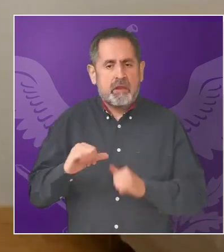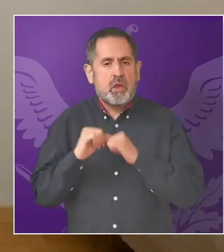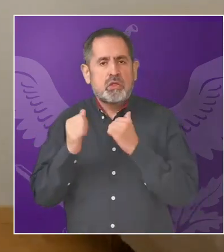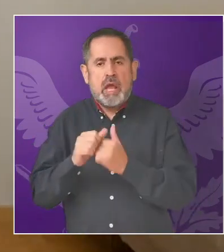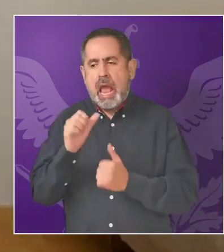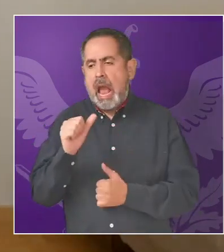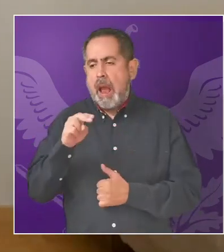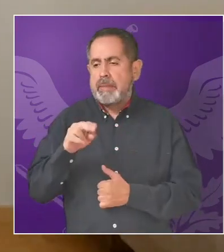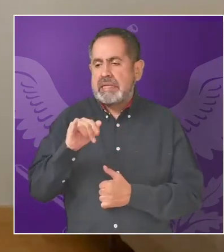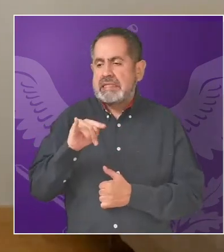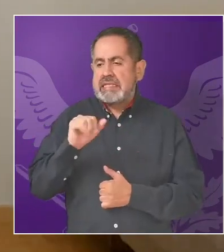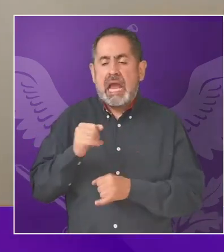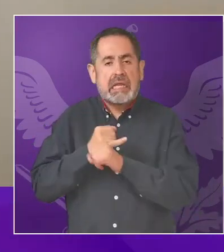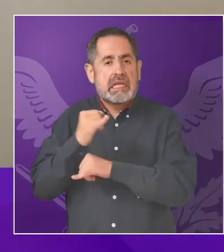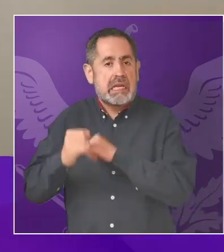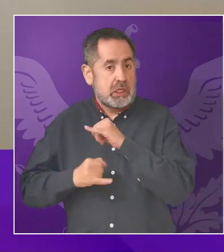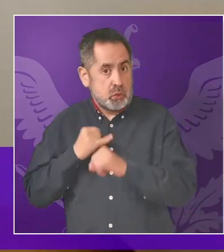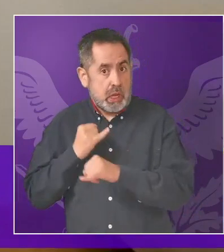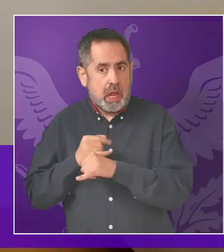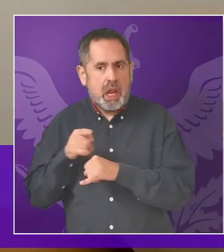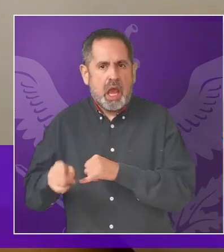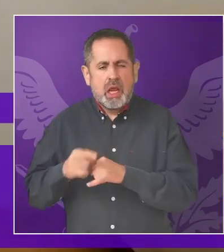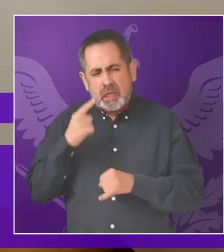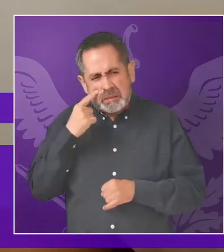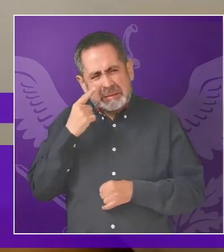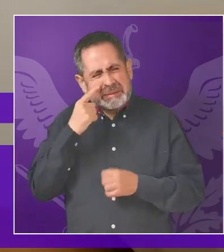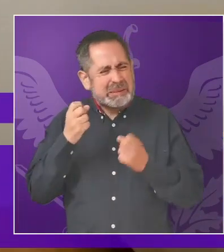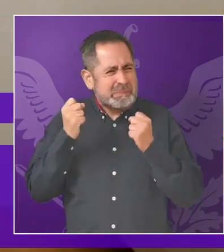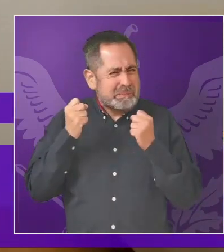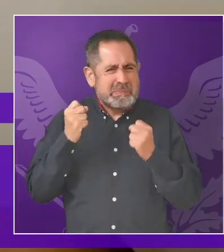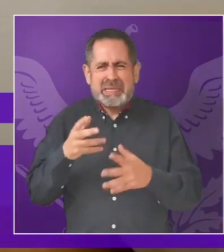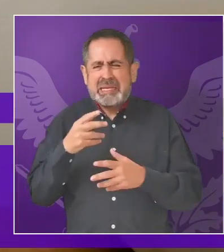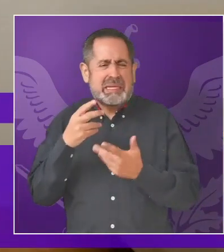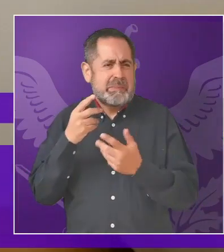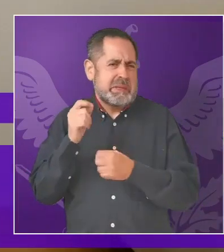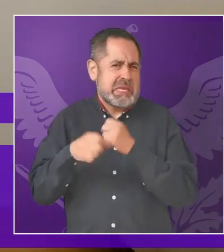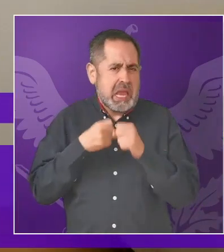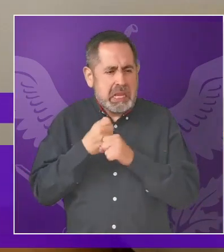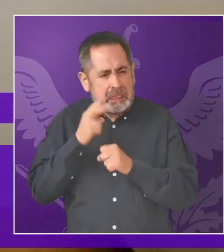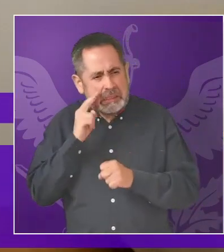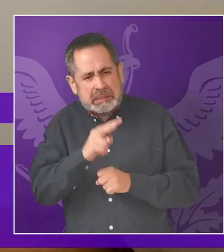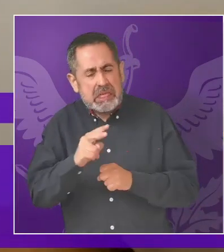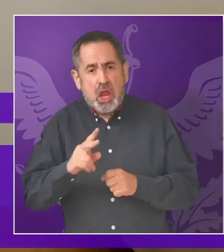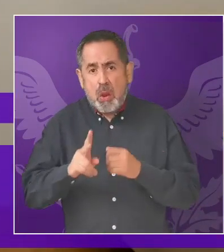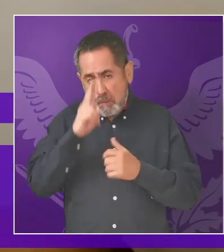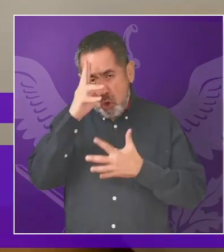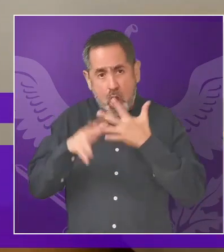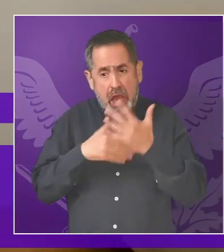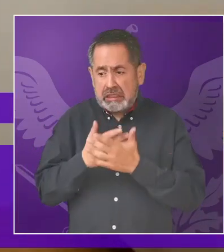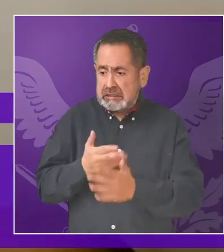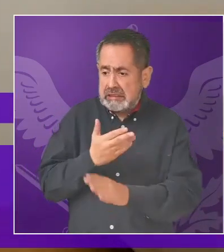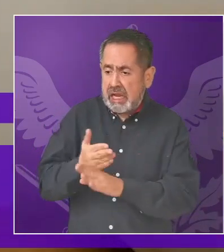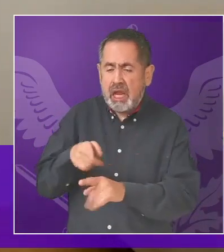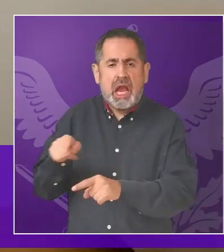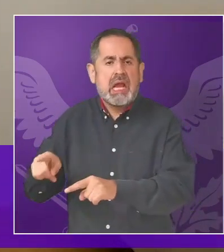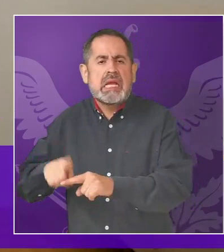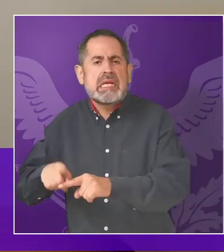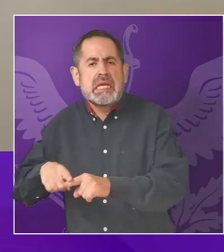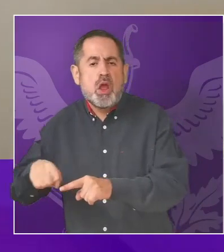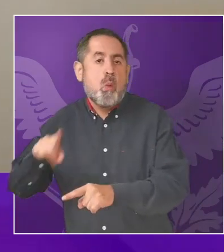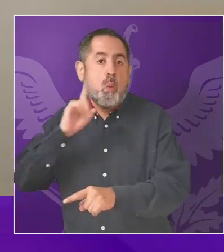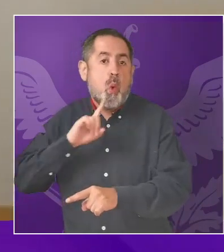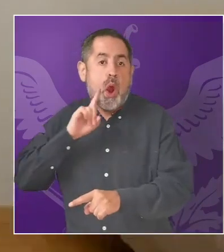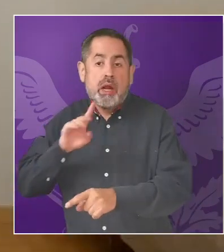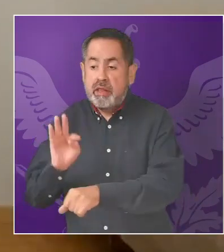Amnistía Internacional ha documentado por más de 2 décadas múltiples casos de violencia que enfrentan las mujeres defensoras de